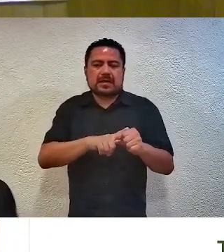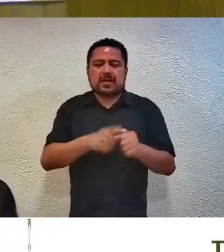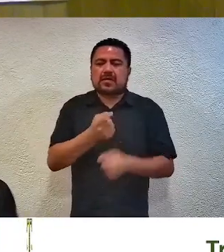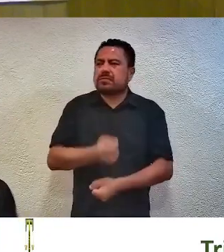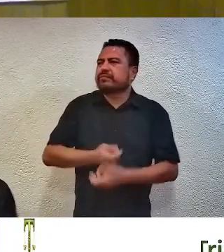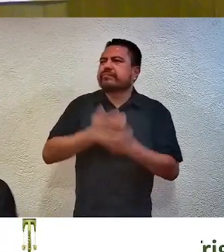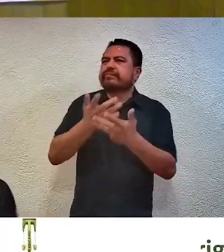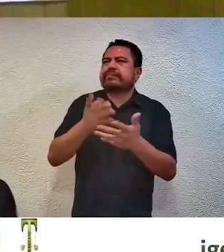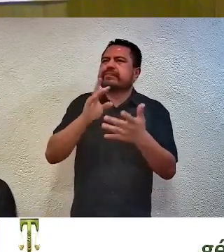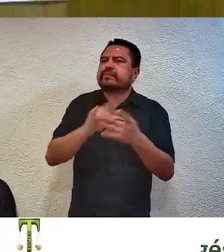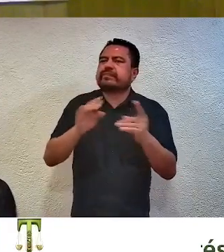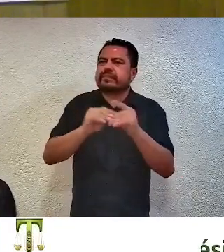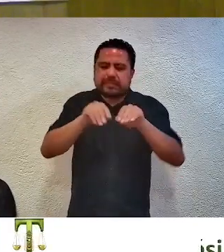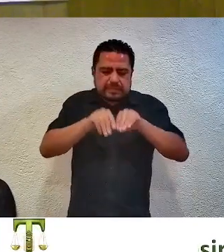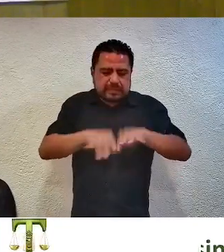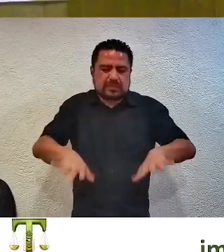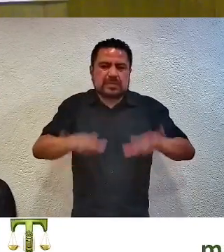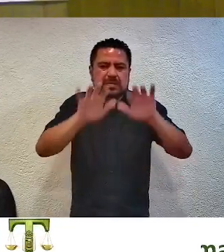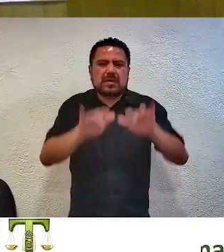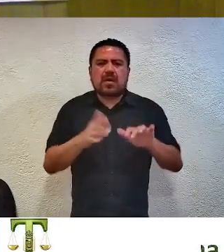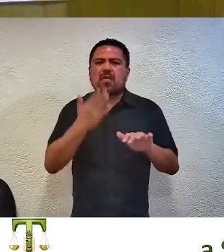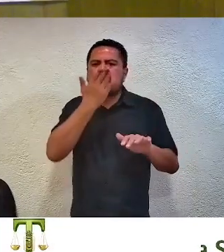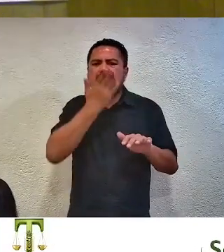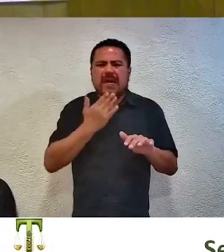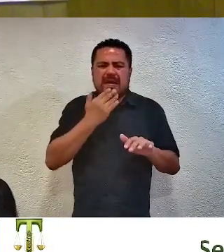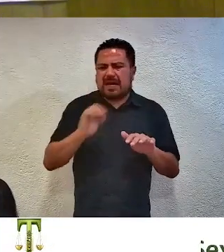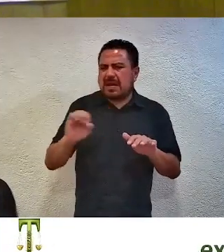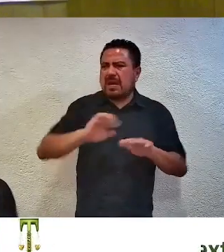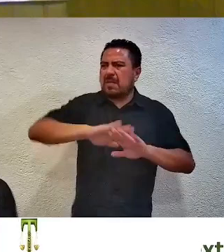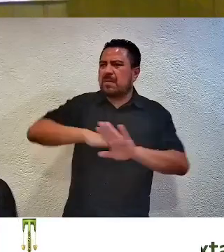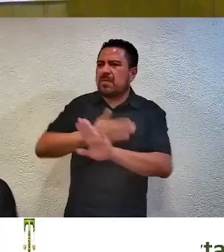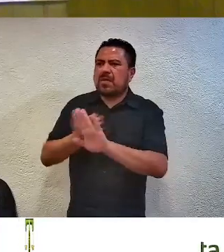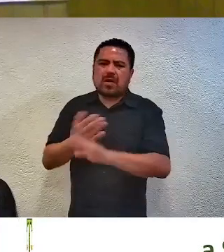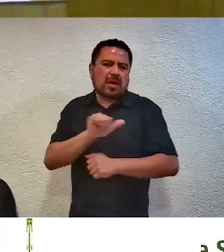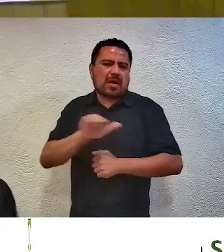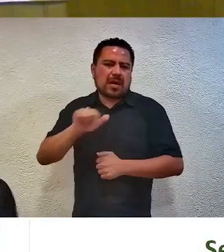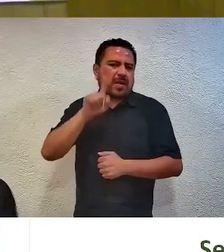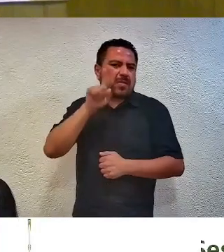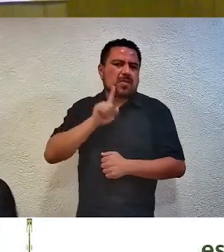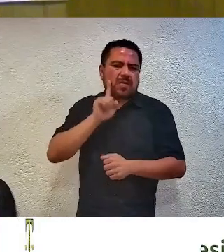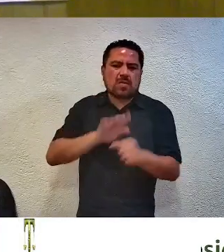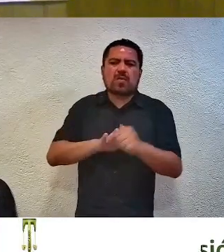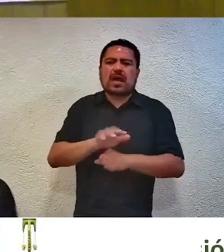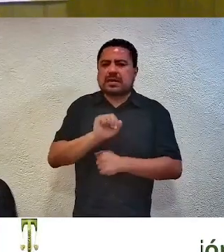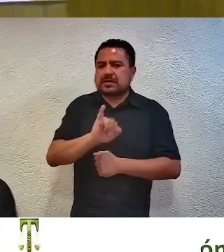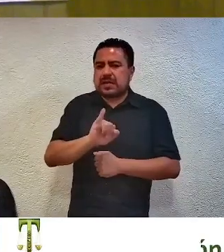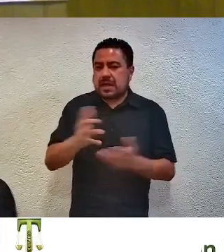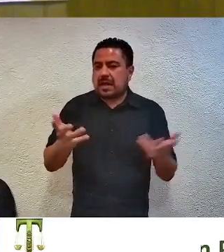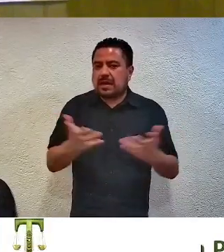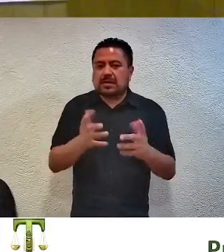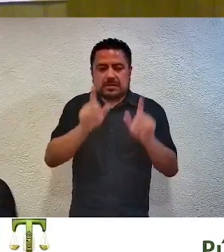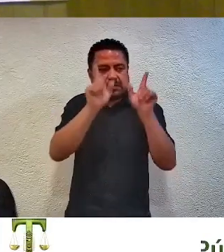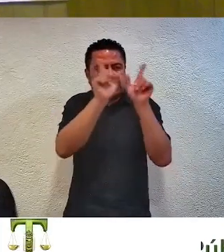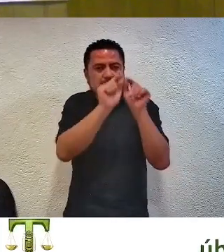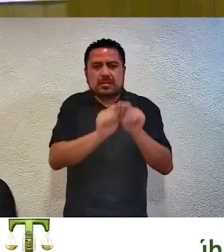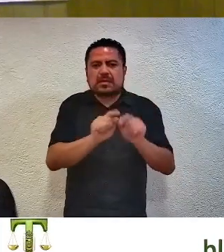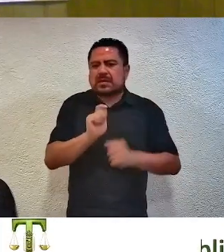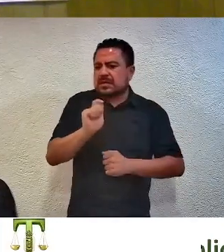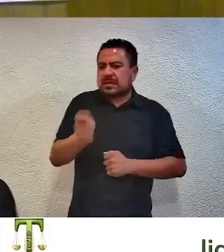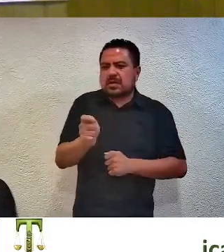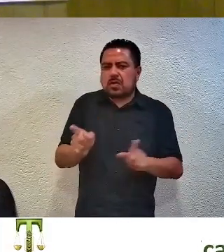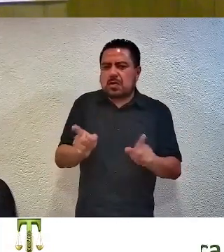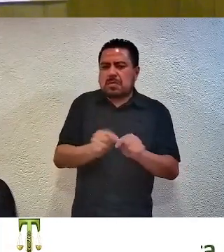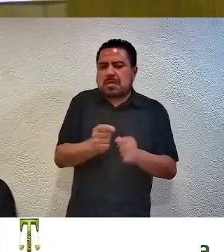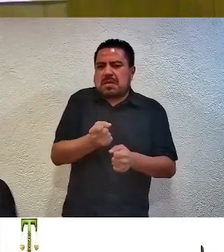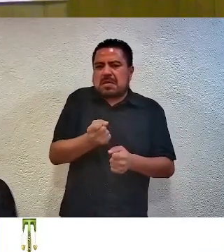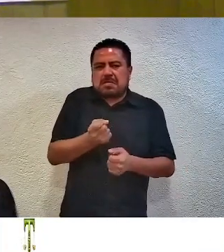o publicaciones no generan de manera preliminar violencia política de género y cuáles sí lo hacen, lo que permite concluir que fue exhaustiva.